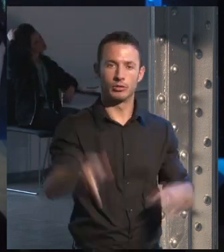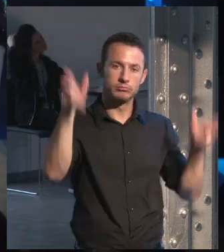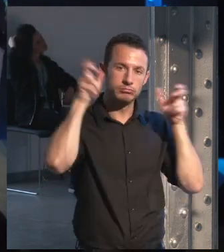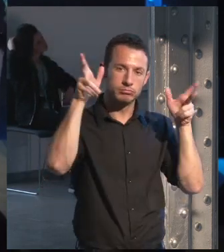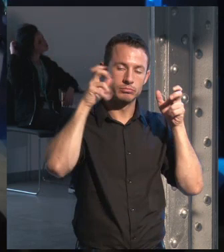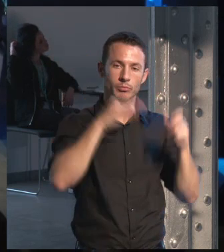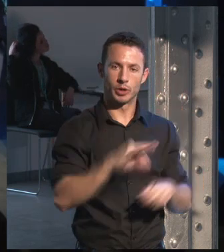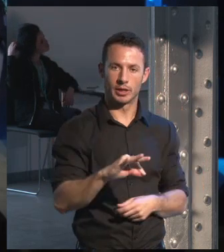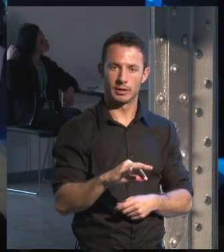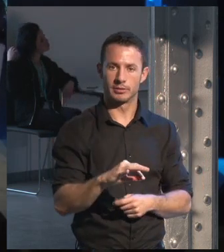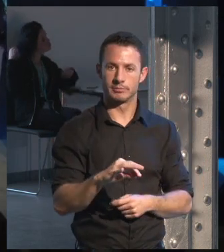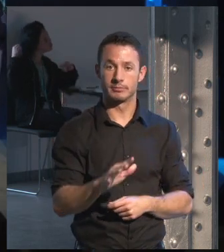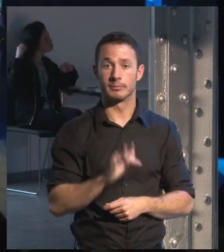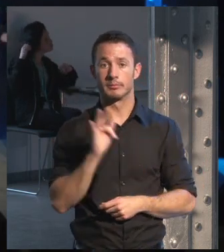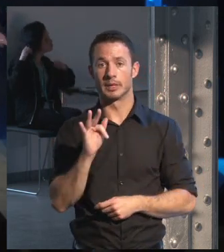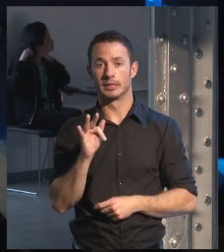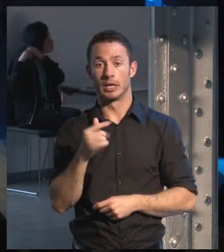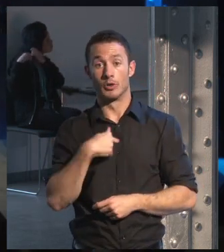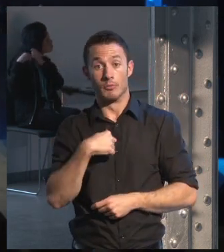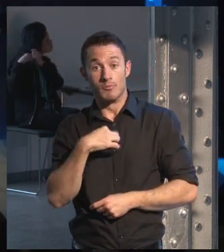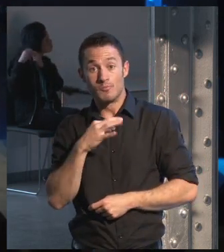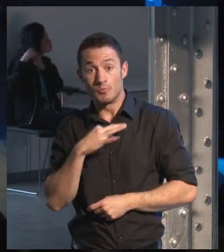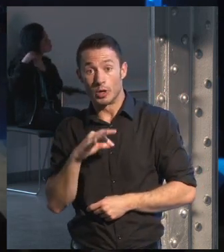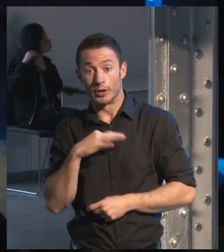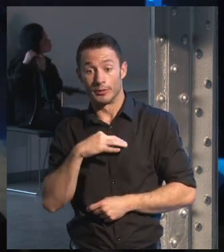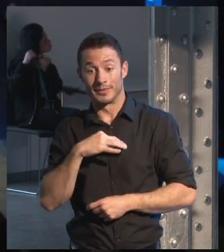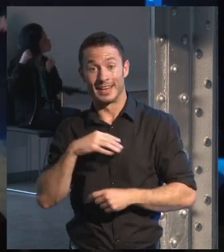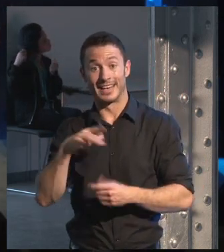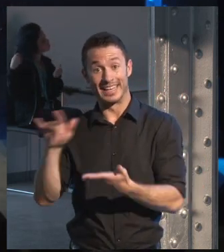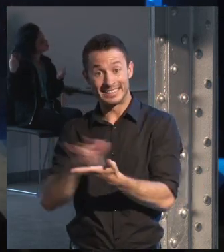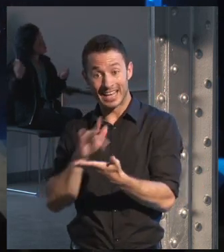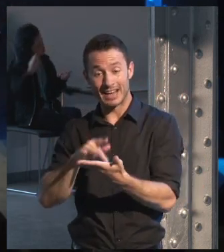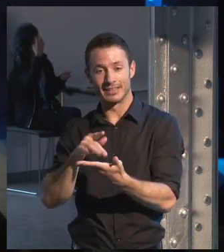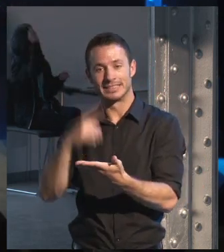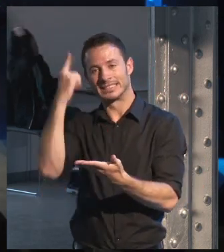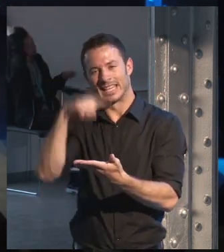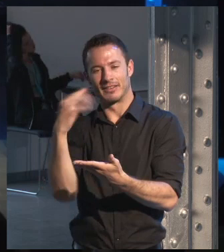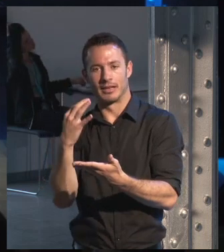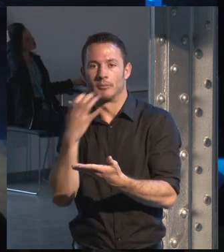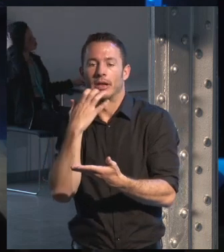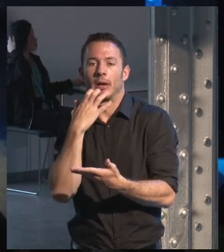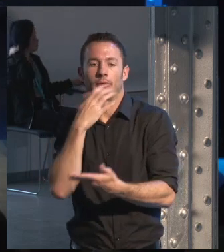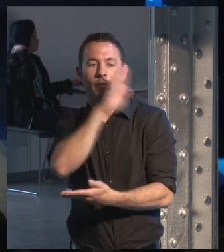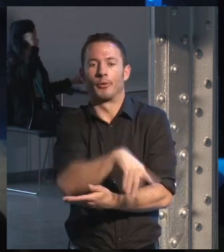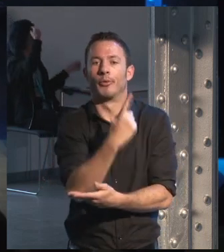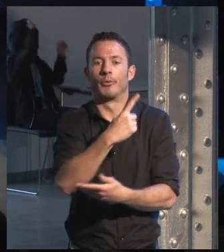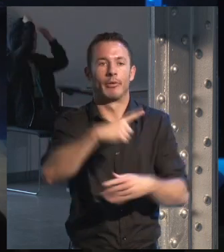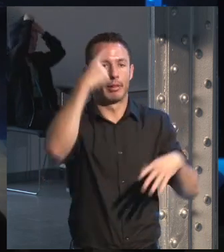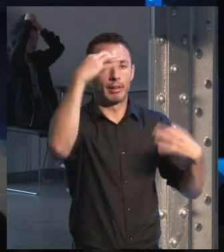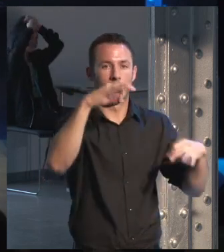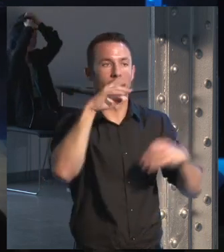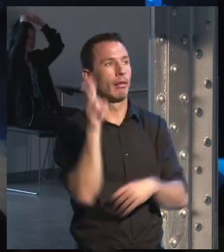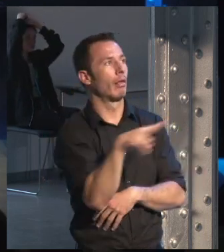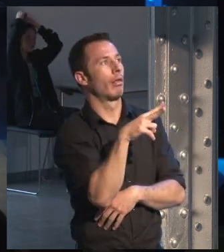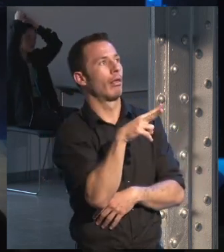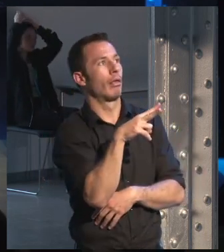es más importante todavía que yo tengo la trazabilidad de todo lo que ocurre en mi tablet y si, por ejemplo, Albertito se ha despistado y está pegado contra la pared y todavía no sabe